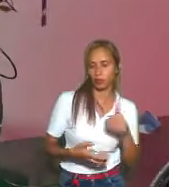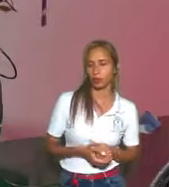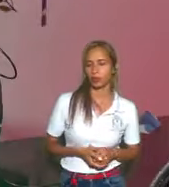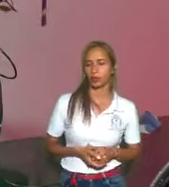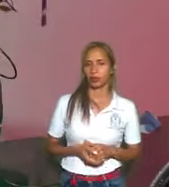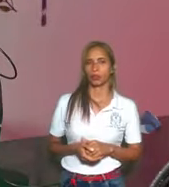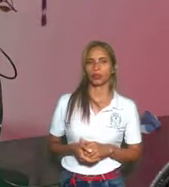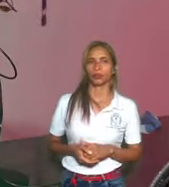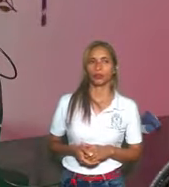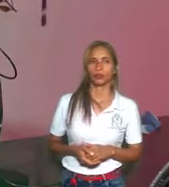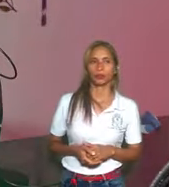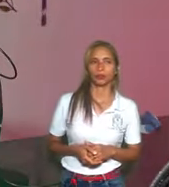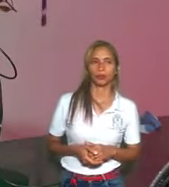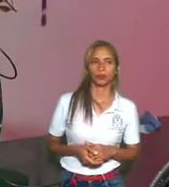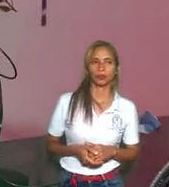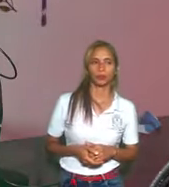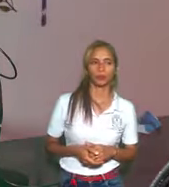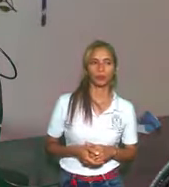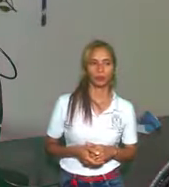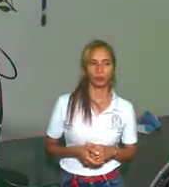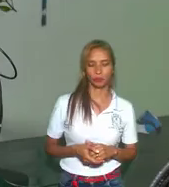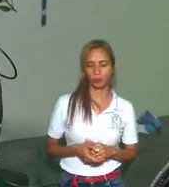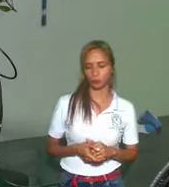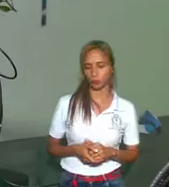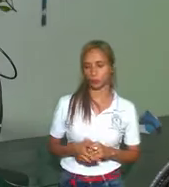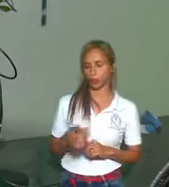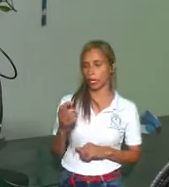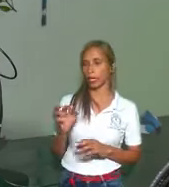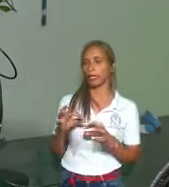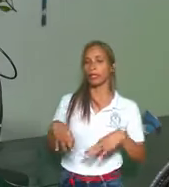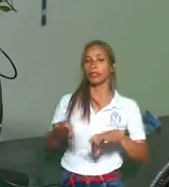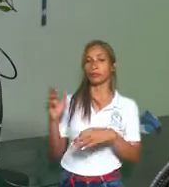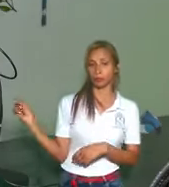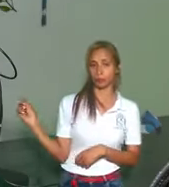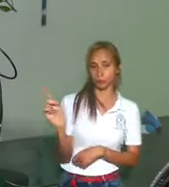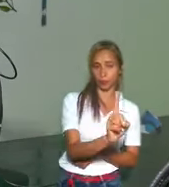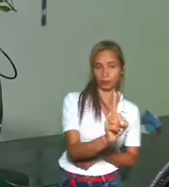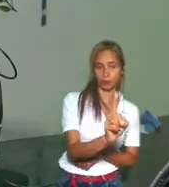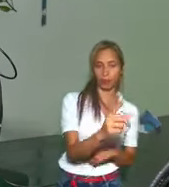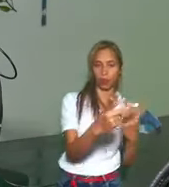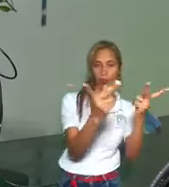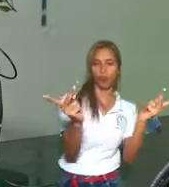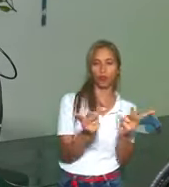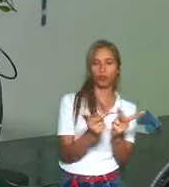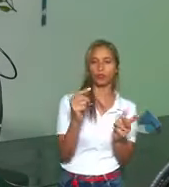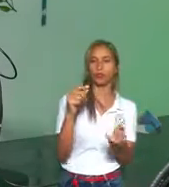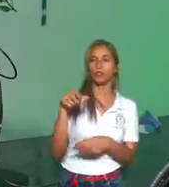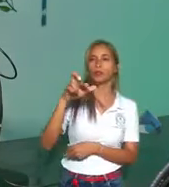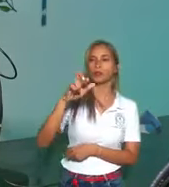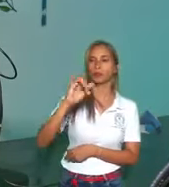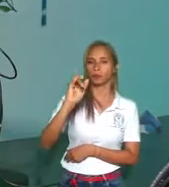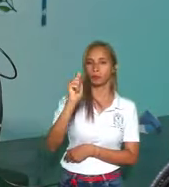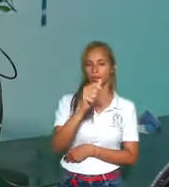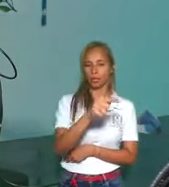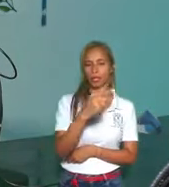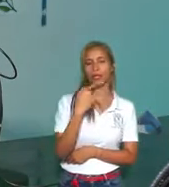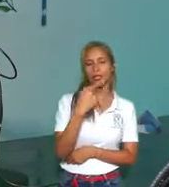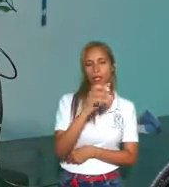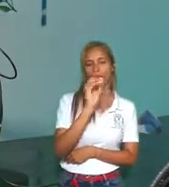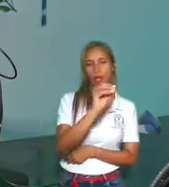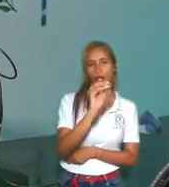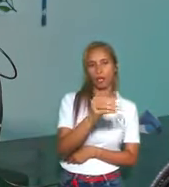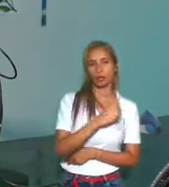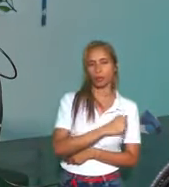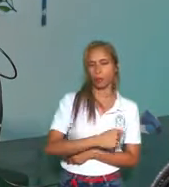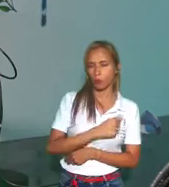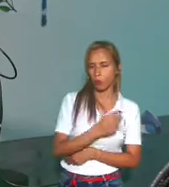lo ideal sería acercarse al PIA y solicitar la revisión por un alto consumo. Ahí ya pasa al